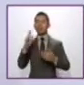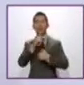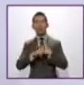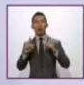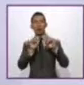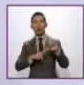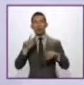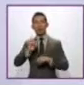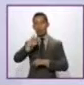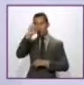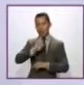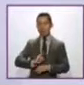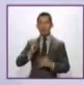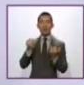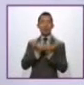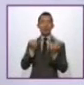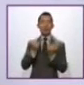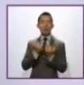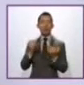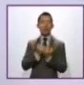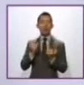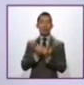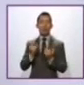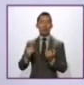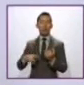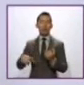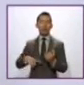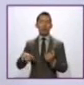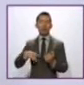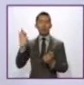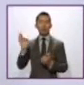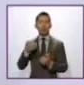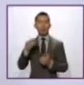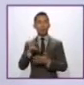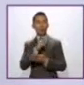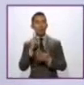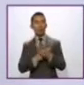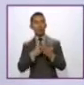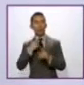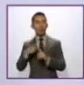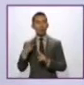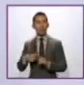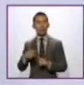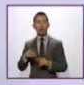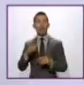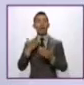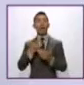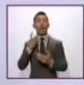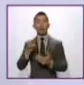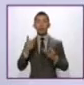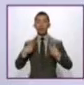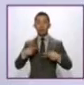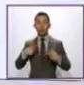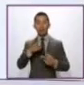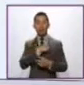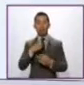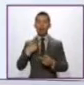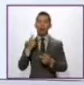quiere su jefe en Palacio Nacional. Qué triste forma de hacer política. Por eso, creo que los ciudadanos debemos tomar el